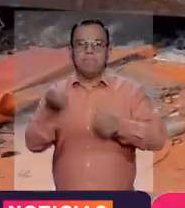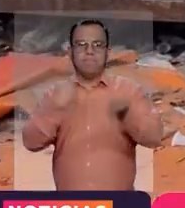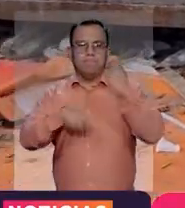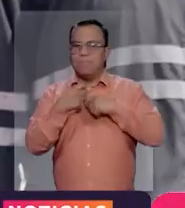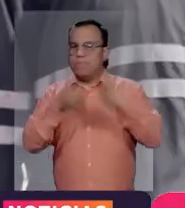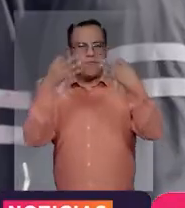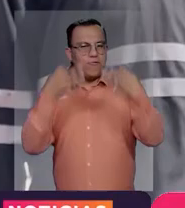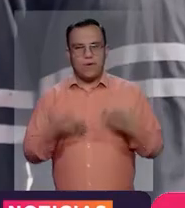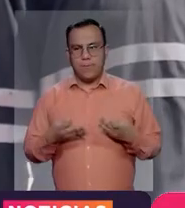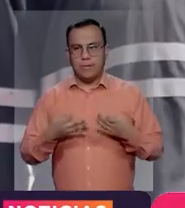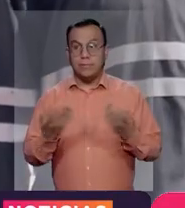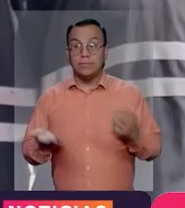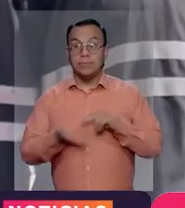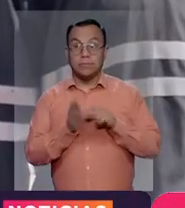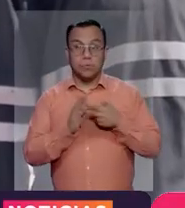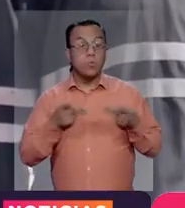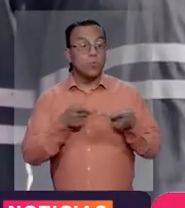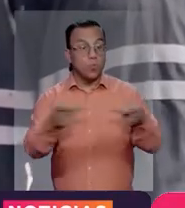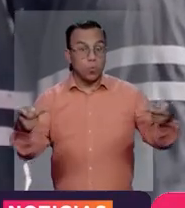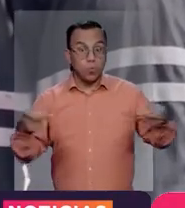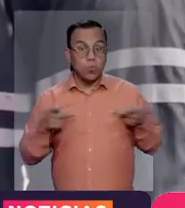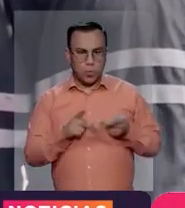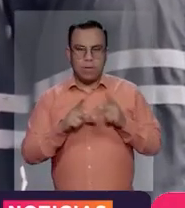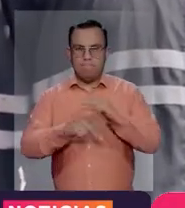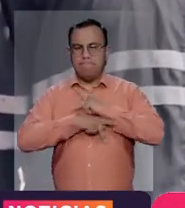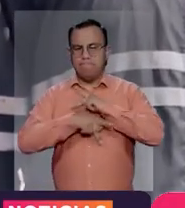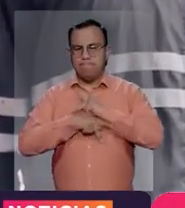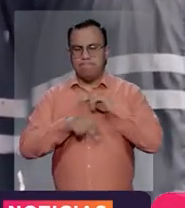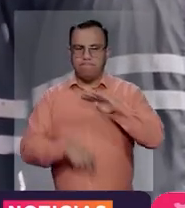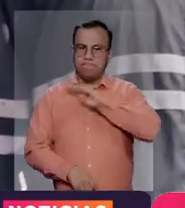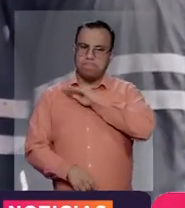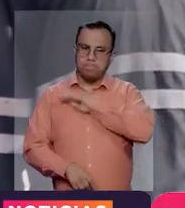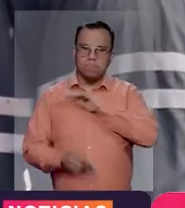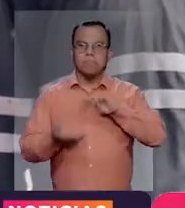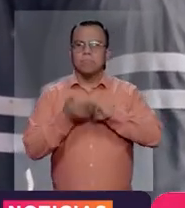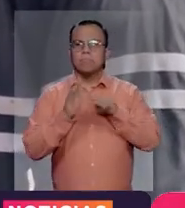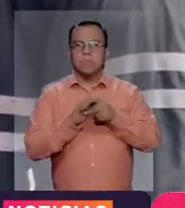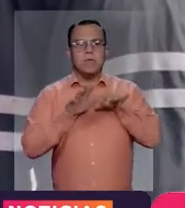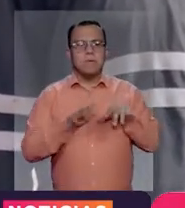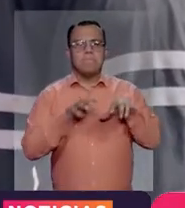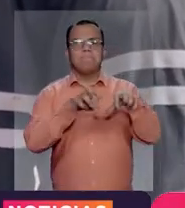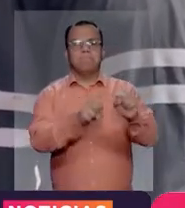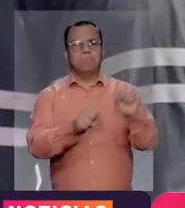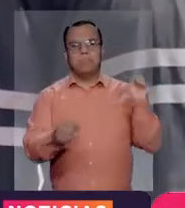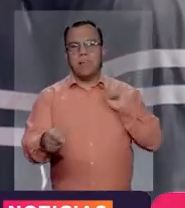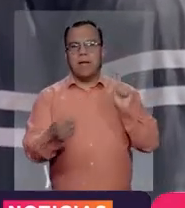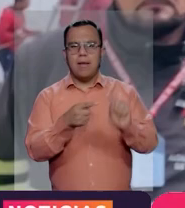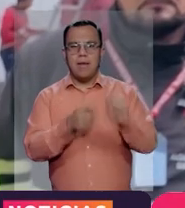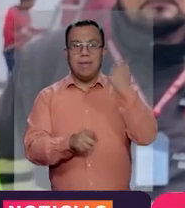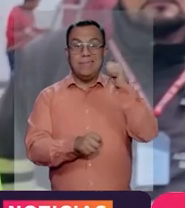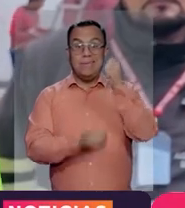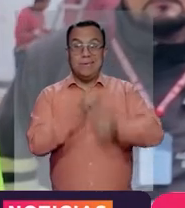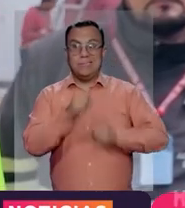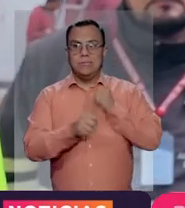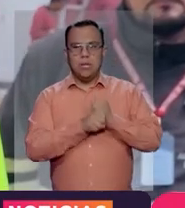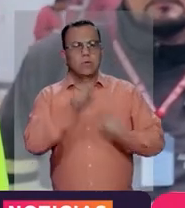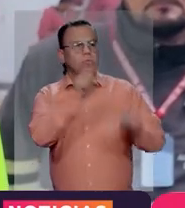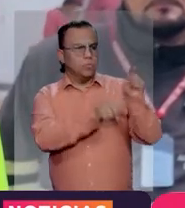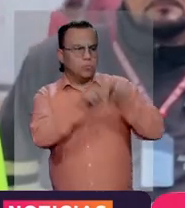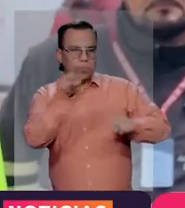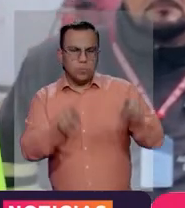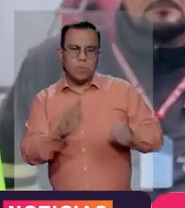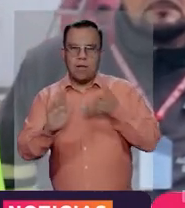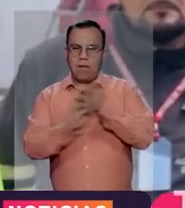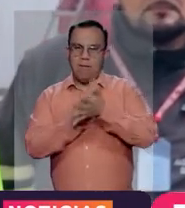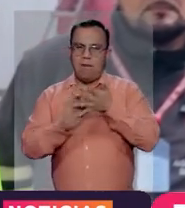vendedores informales. Donde un lugar que es de propiedad de la alcaldía, viene siendo ocupado por más de 10 años. Teníamos algunas